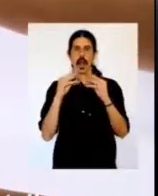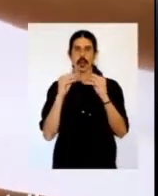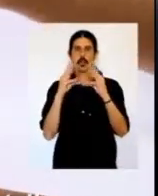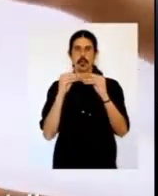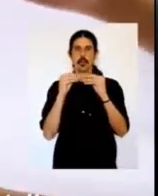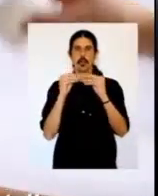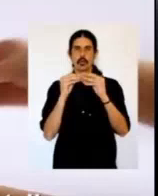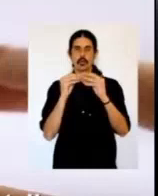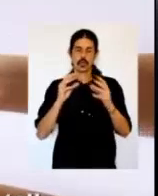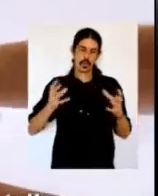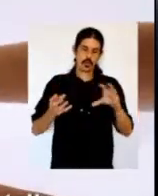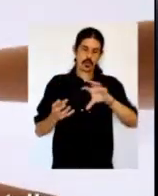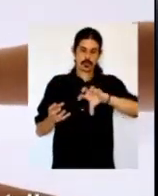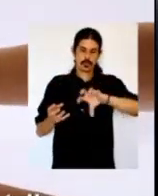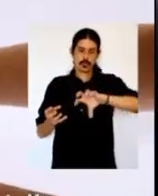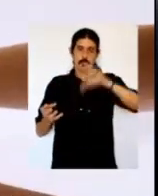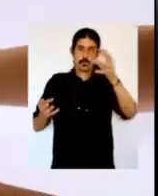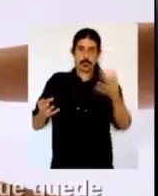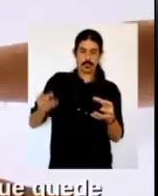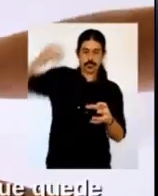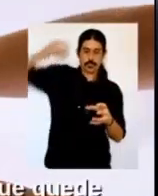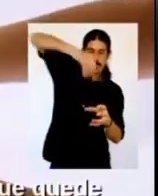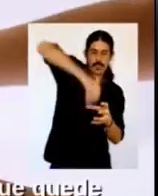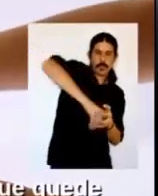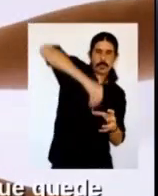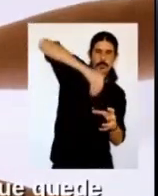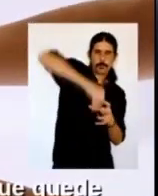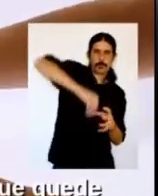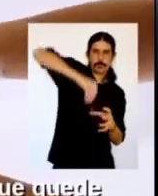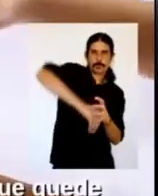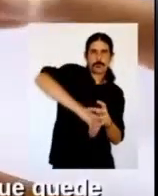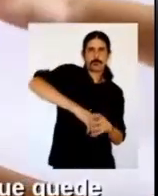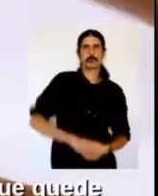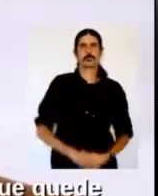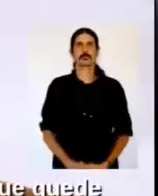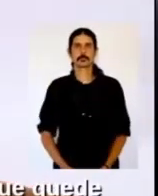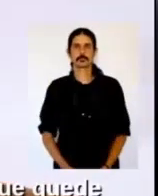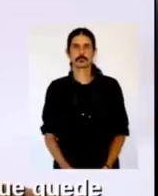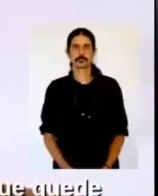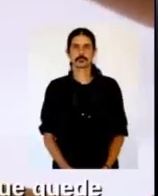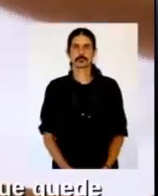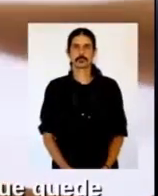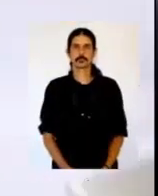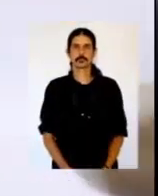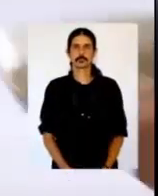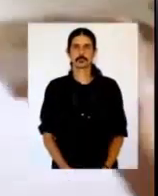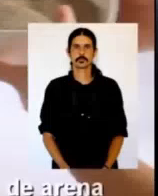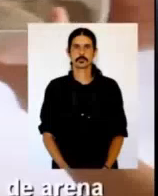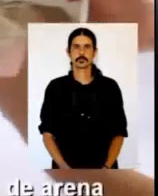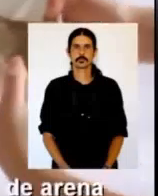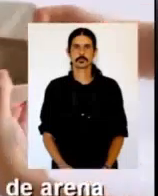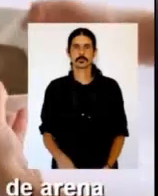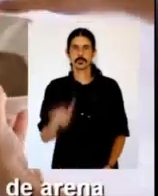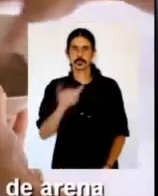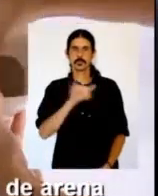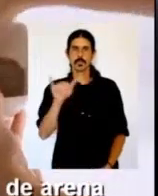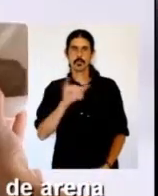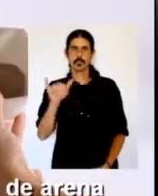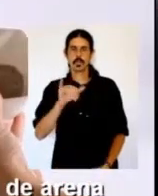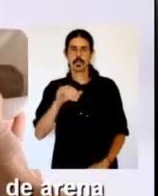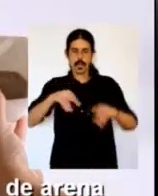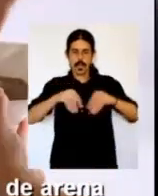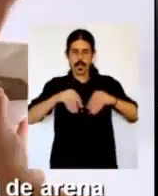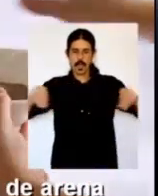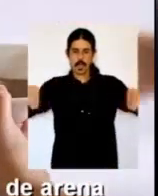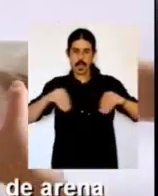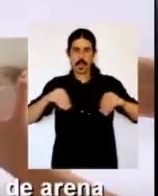Introducimos el algodón en la botella y lo presionamos fuertemente para que quede comprimido en el cuello de esta. A continuación,